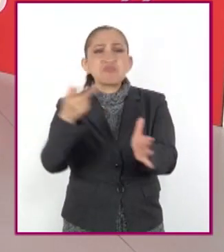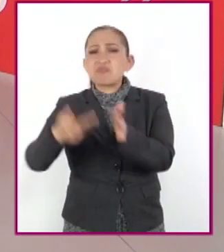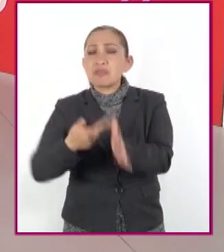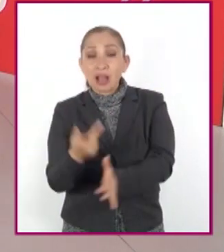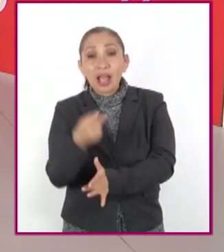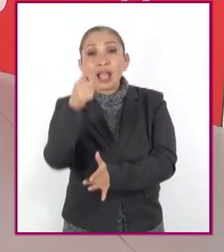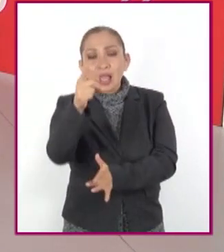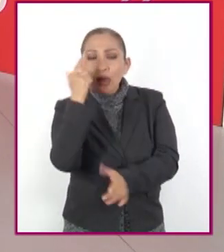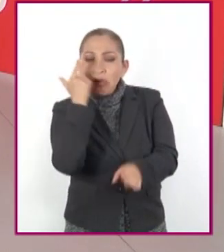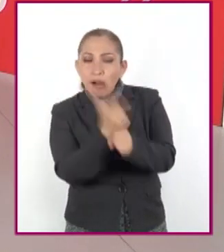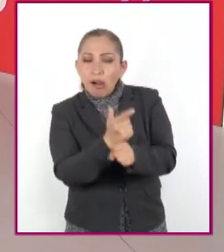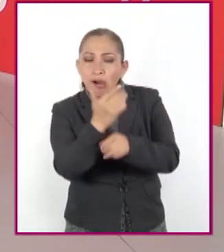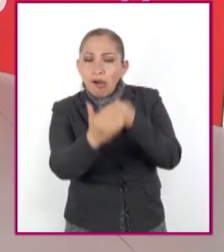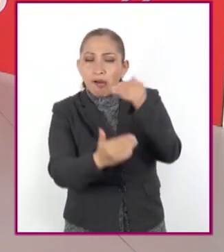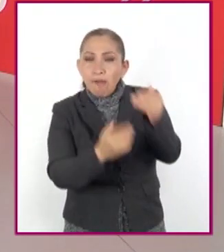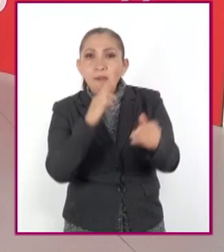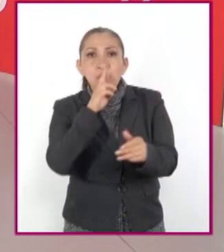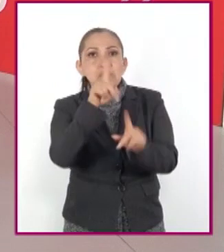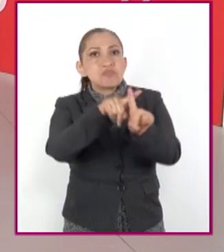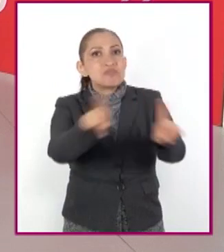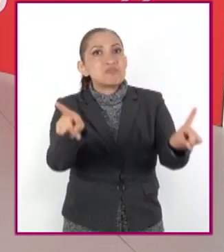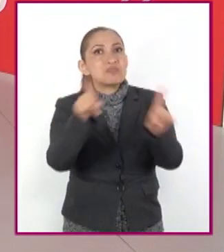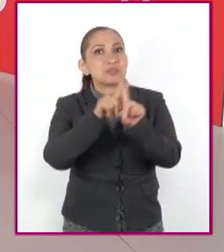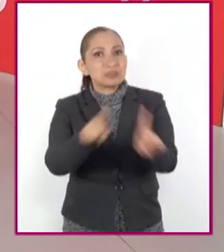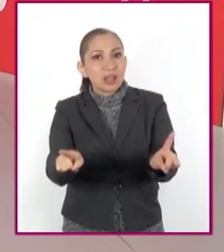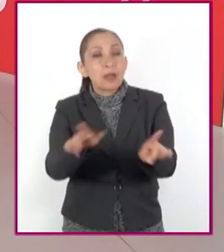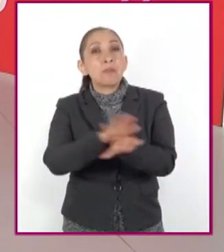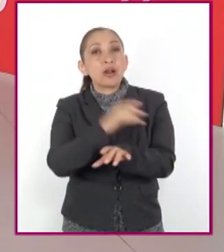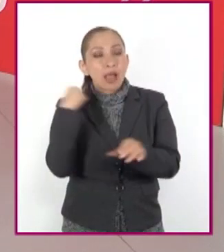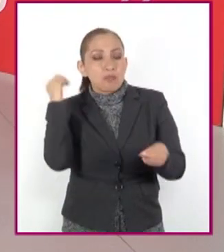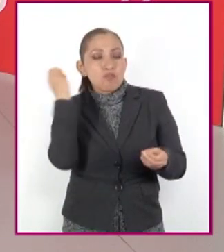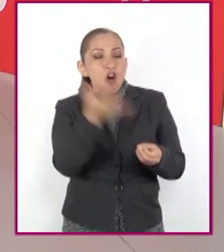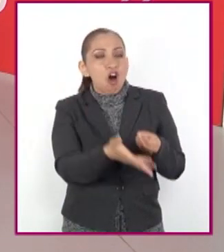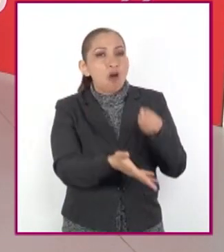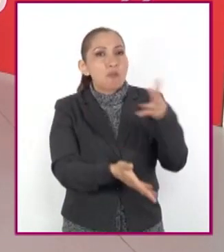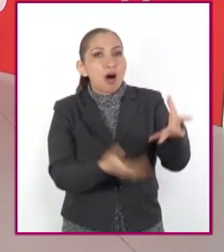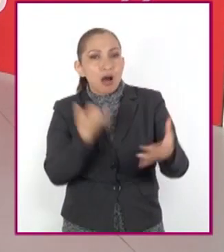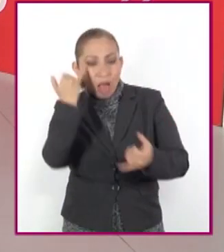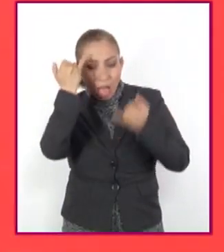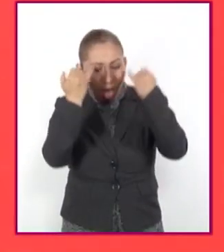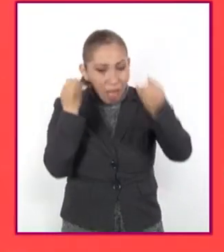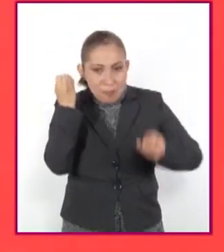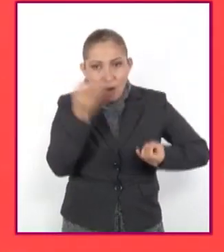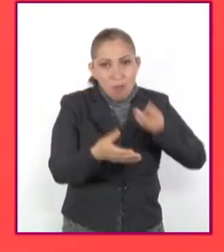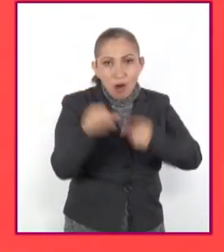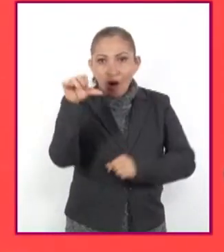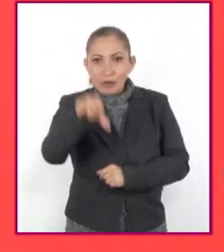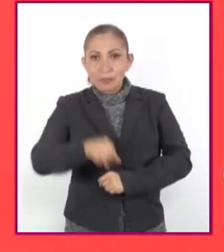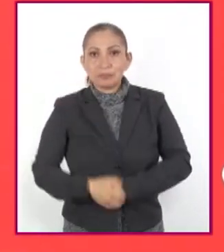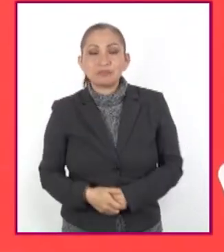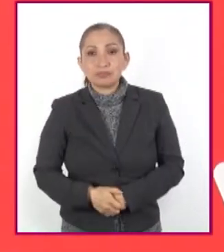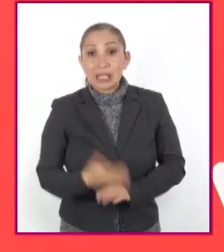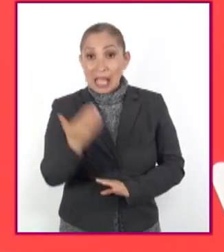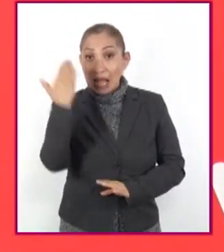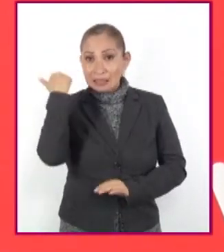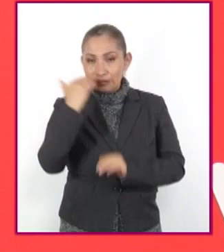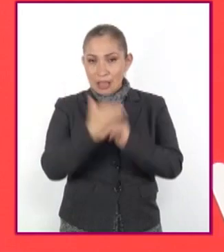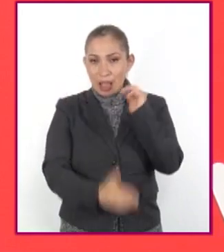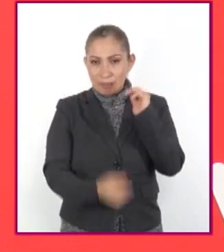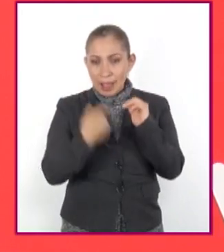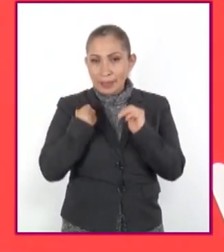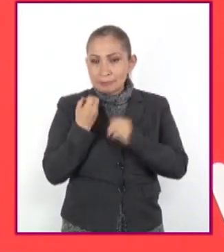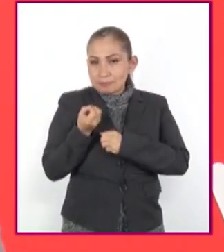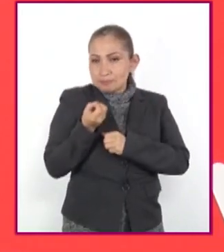y descubrirán que el resultado es diferente, ya que se nutre de la espontaneidad. Antes de concluir,